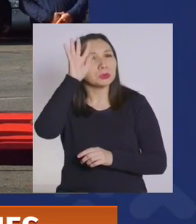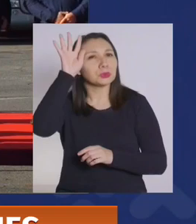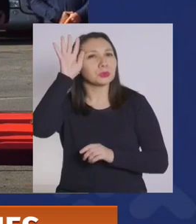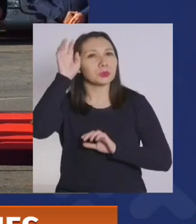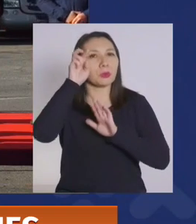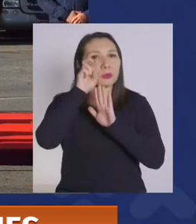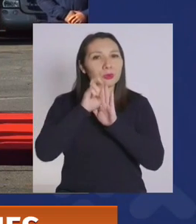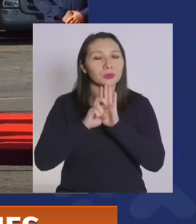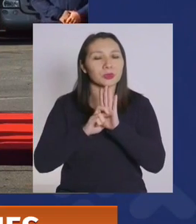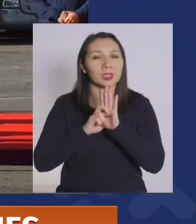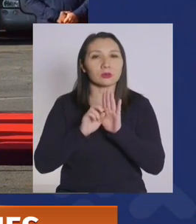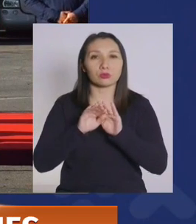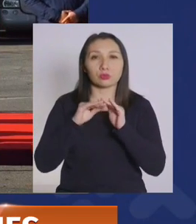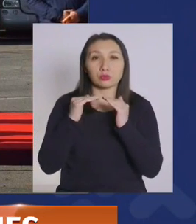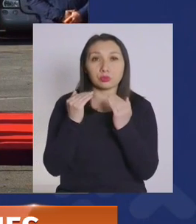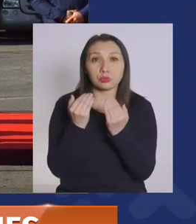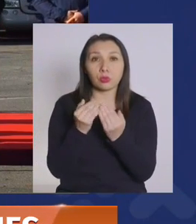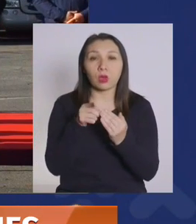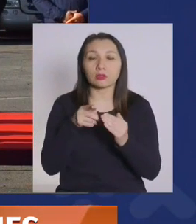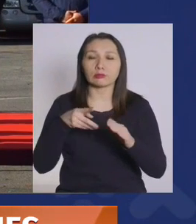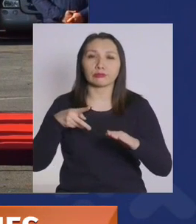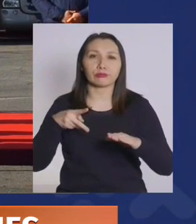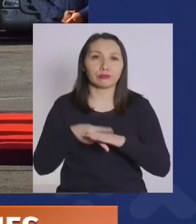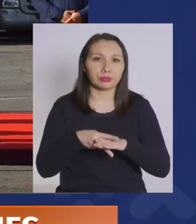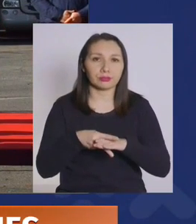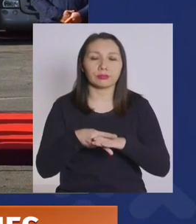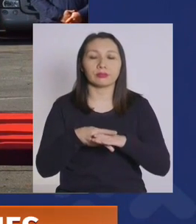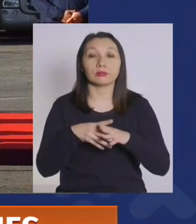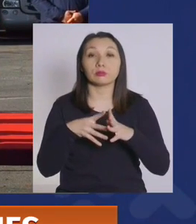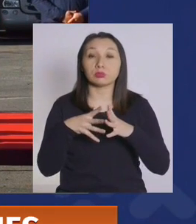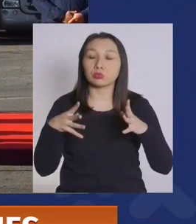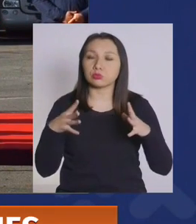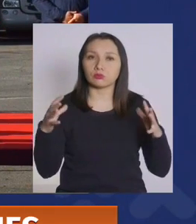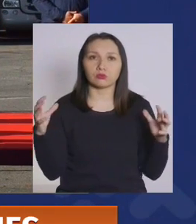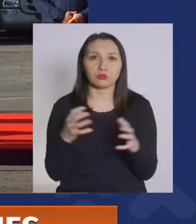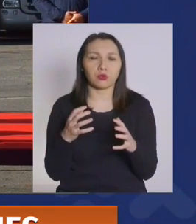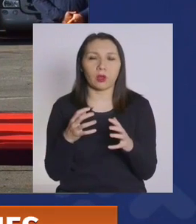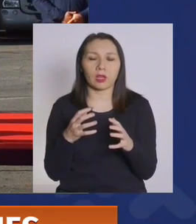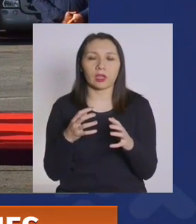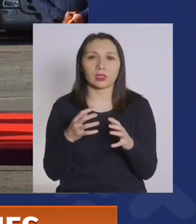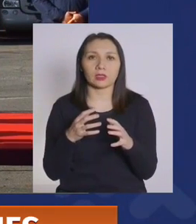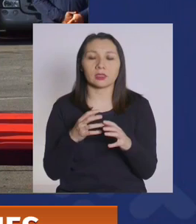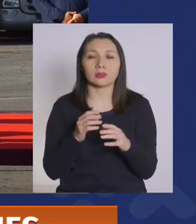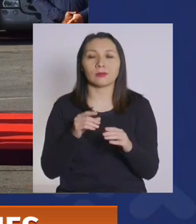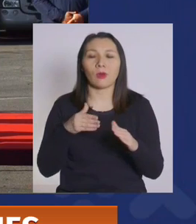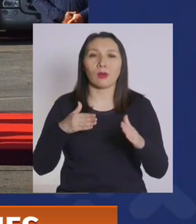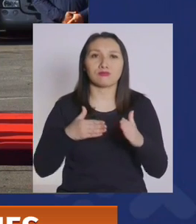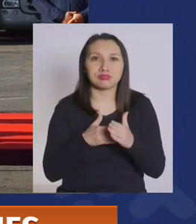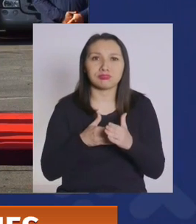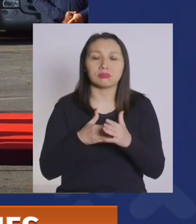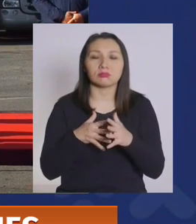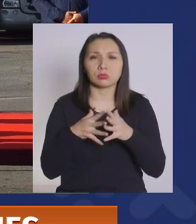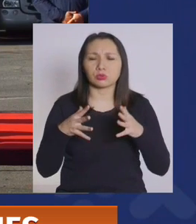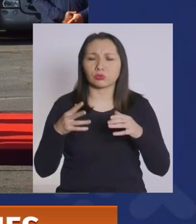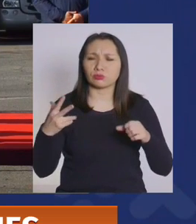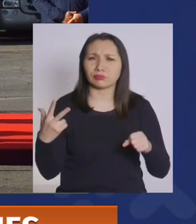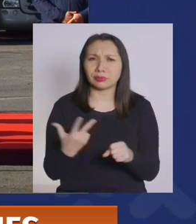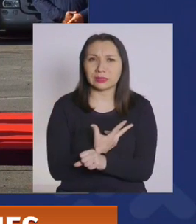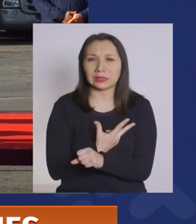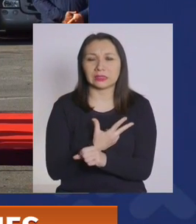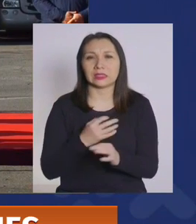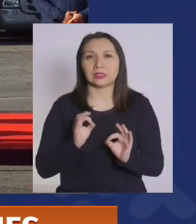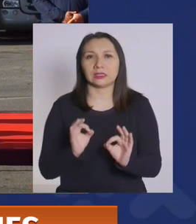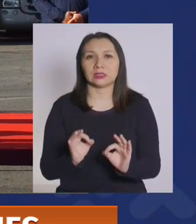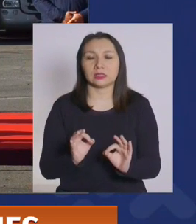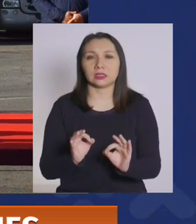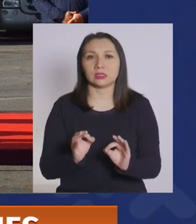sueños, y todo eso truncado con tanta brutalidad, con tanta crueldad.